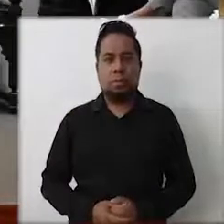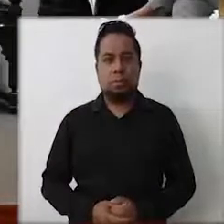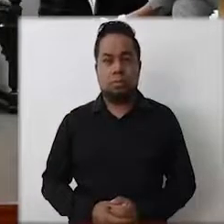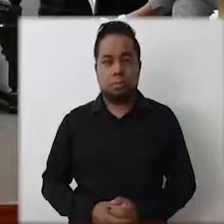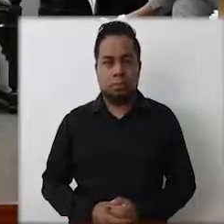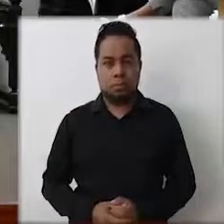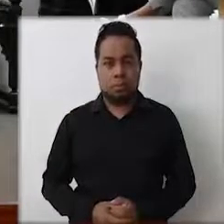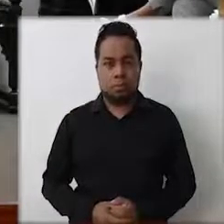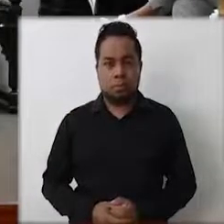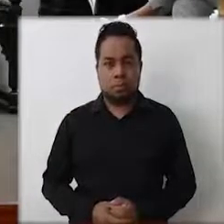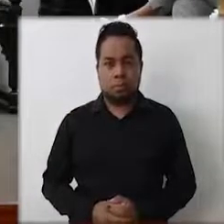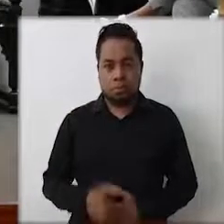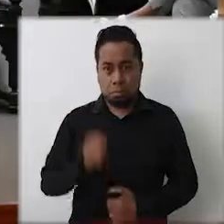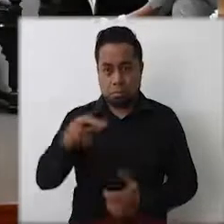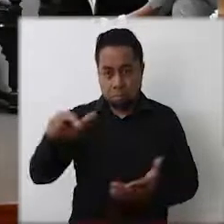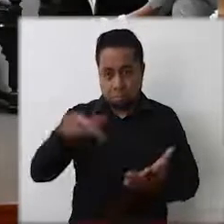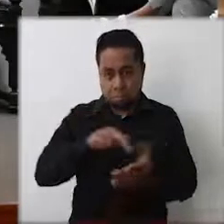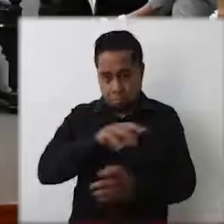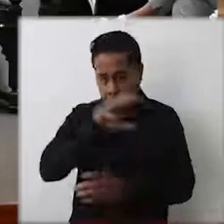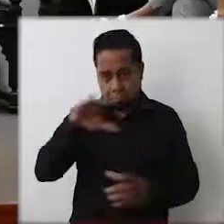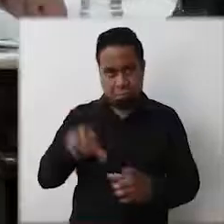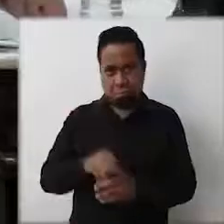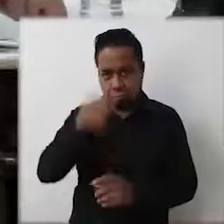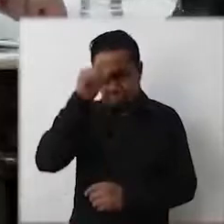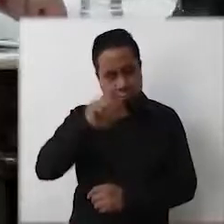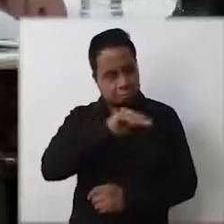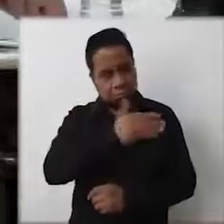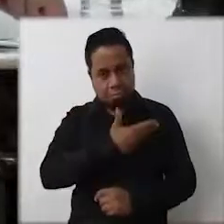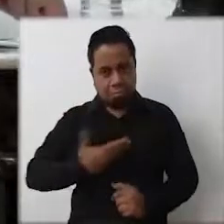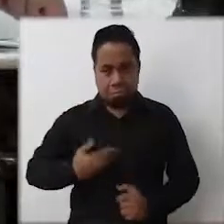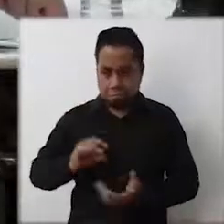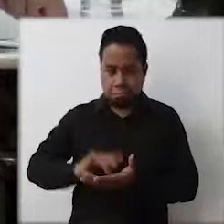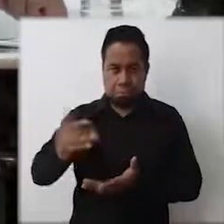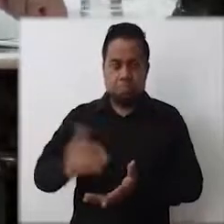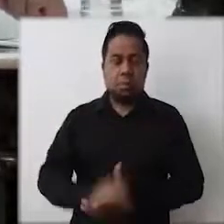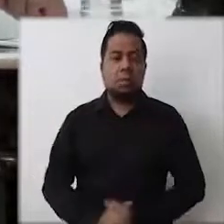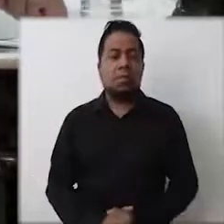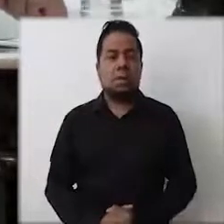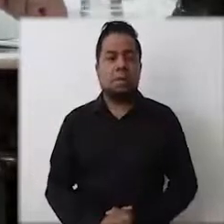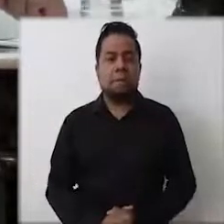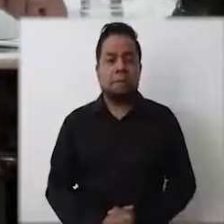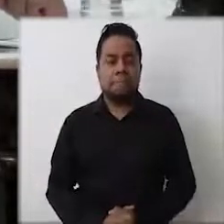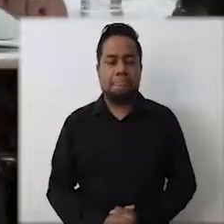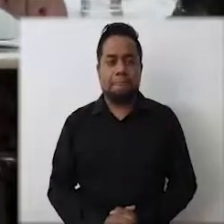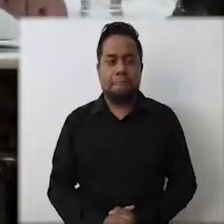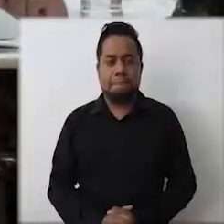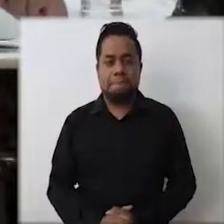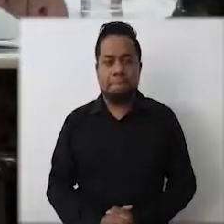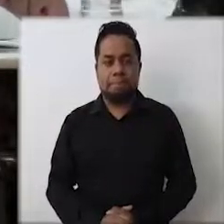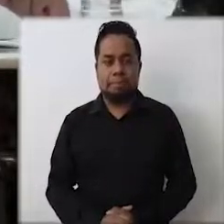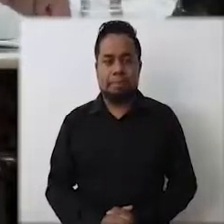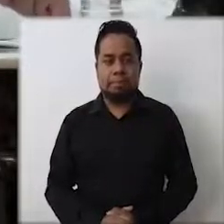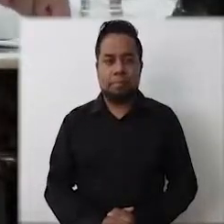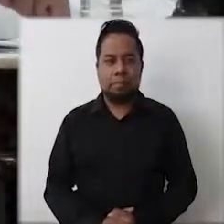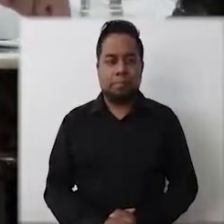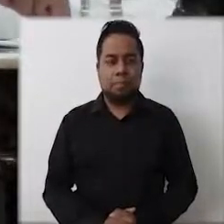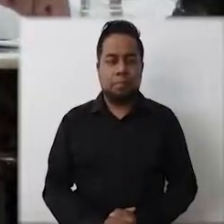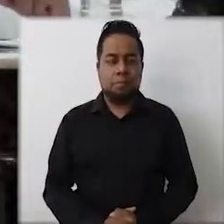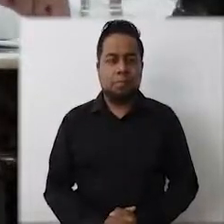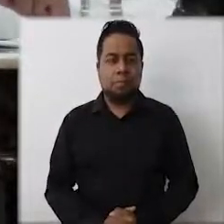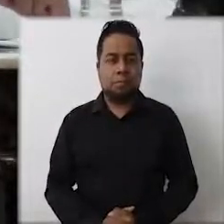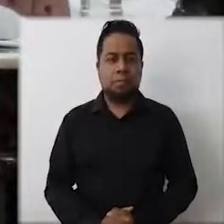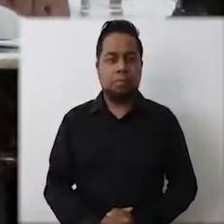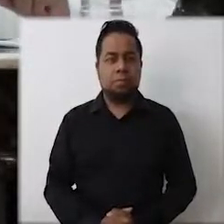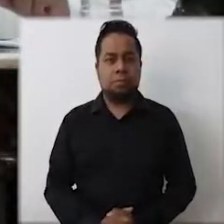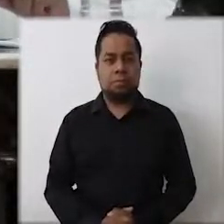6/2022, signado por la regidora de Derechos Humanos y Asuntos Indígenas de este ayuntamiento, Mirna López Torres, por medio del que propone